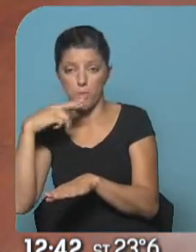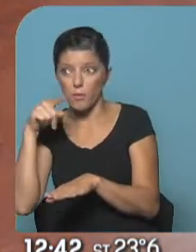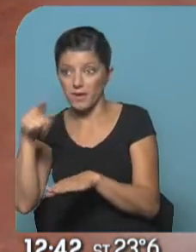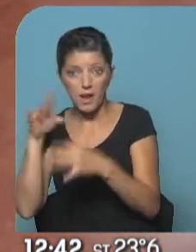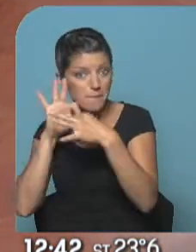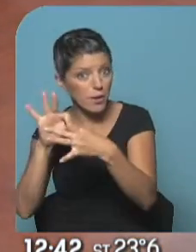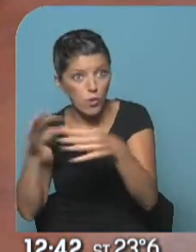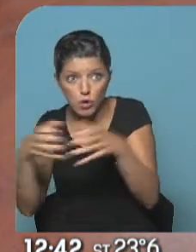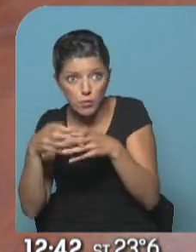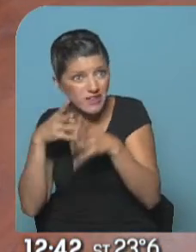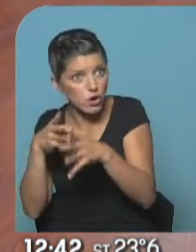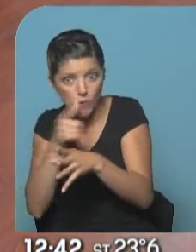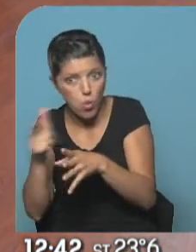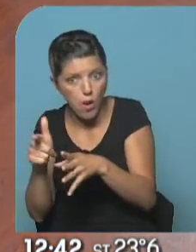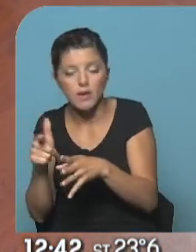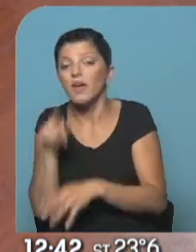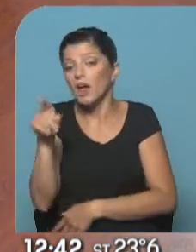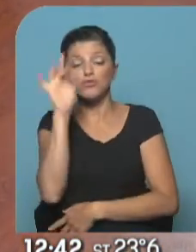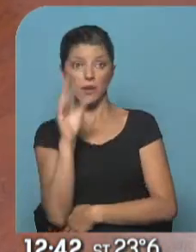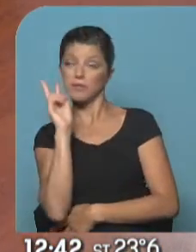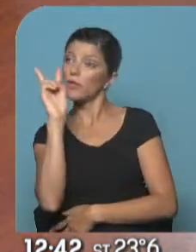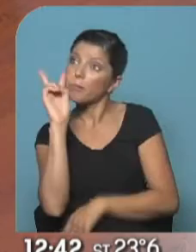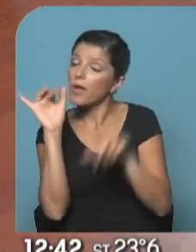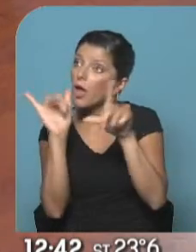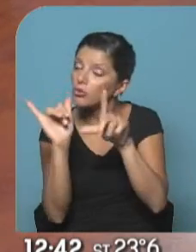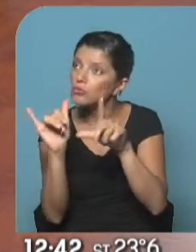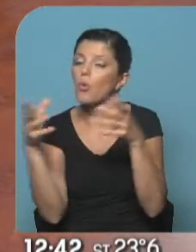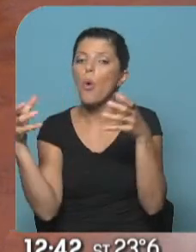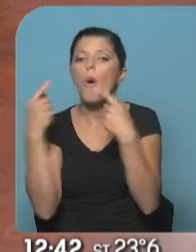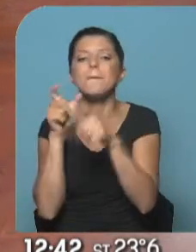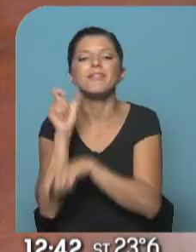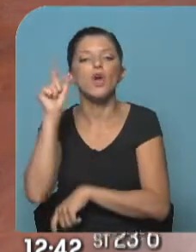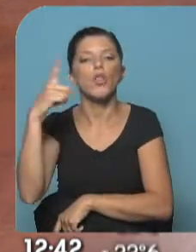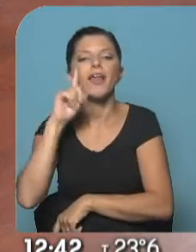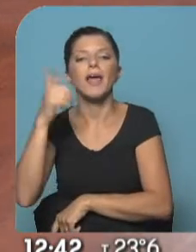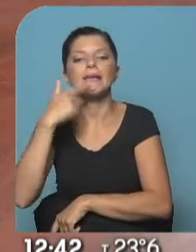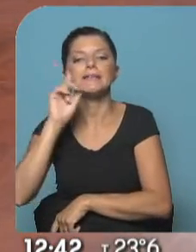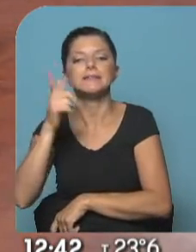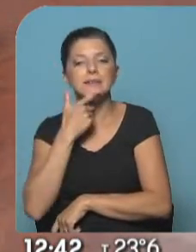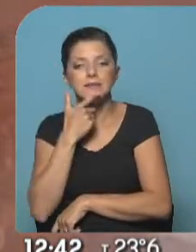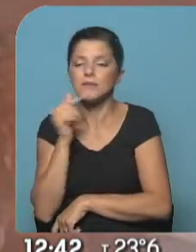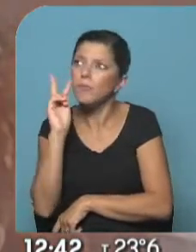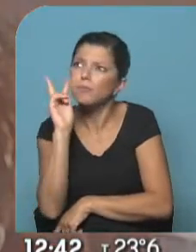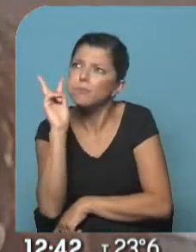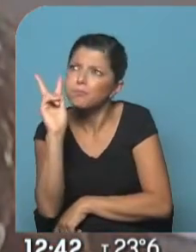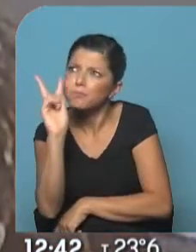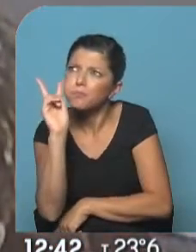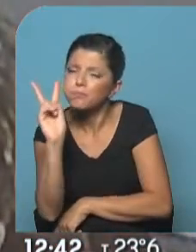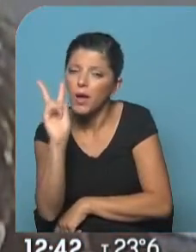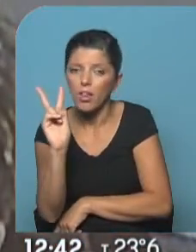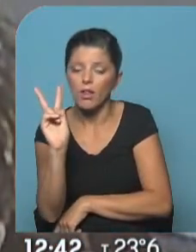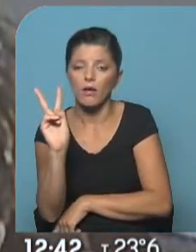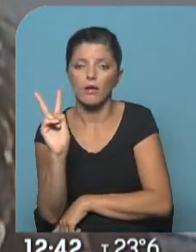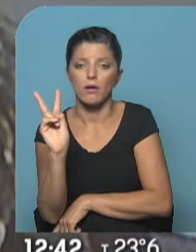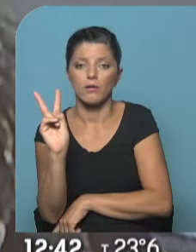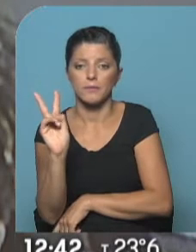que simplemente mirando videos de Estado Islámico en YouTube o siguiendo los tutoriales que difunde la organización, mediante un